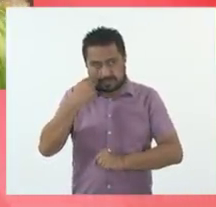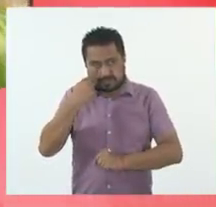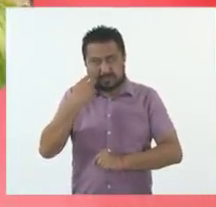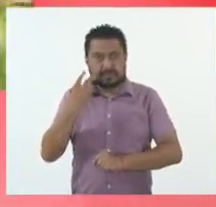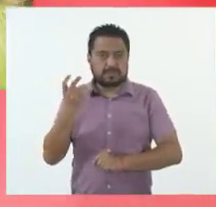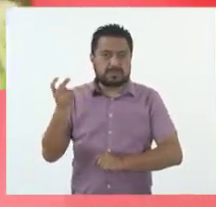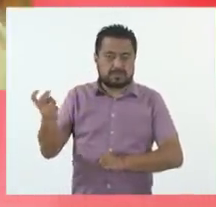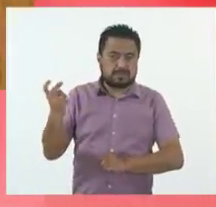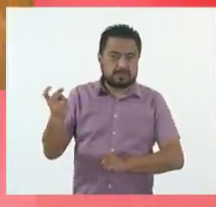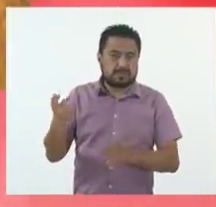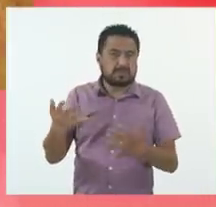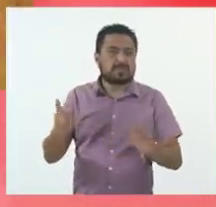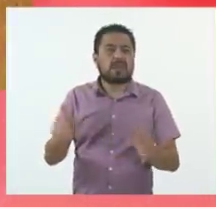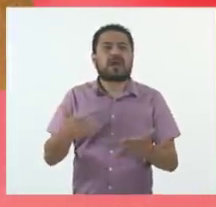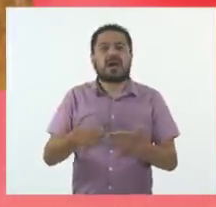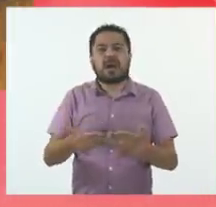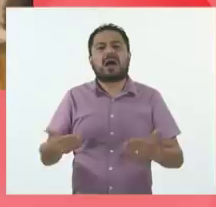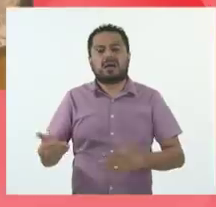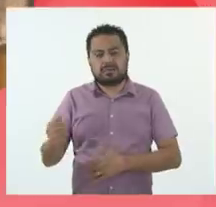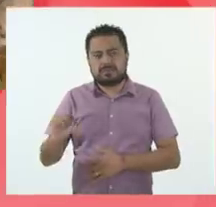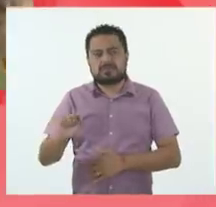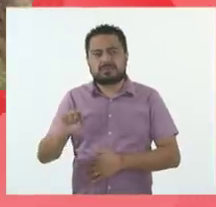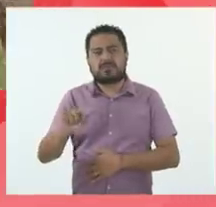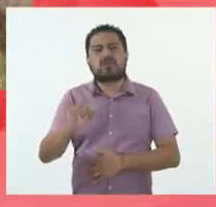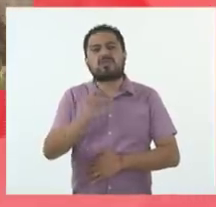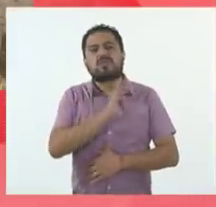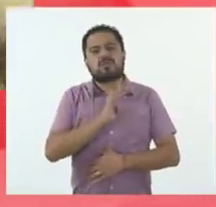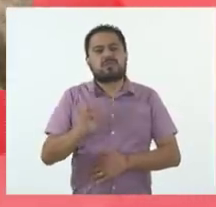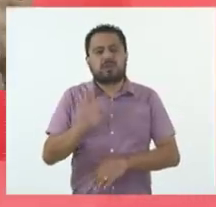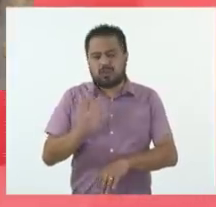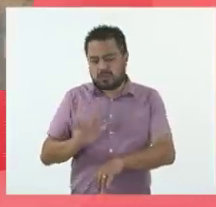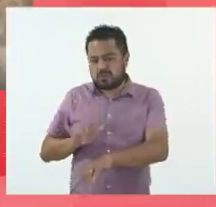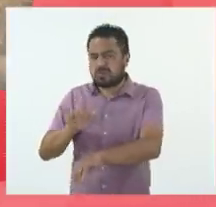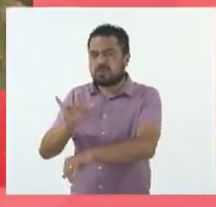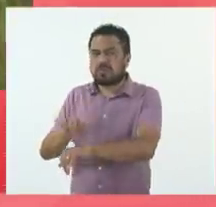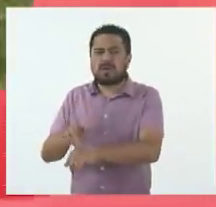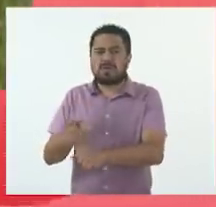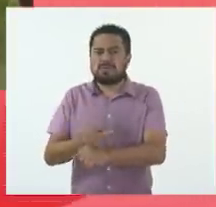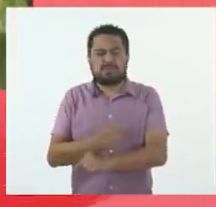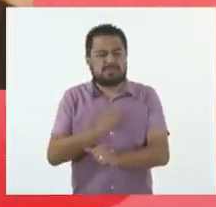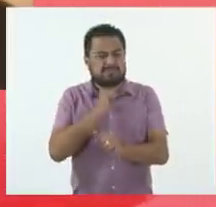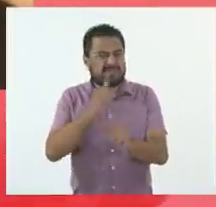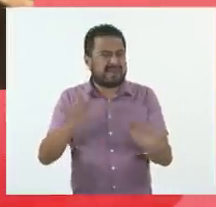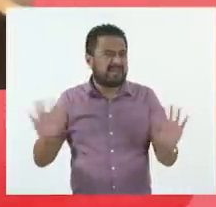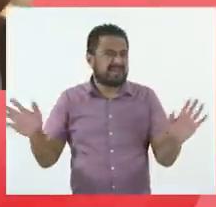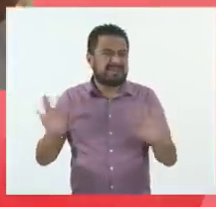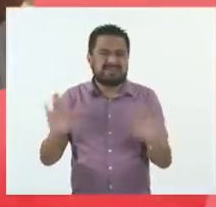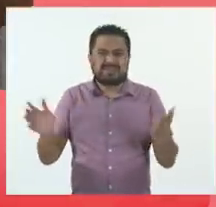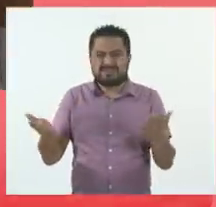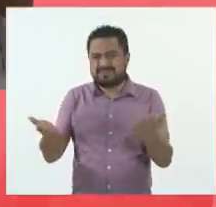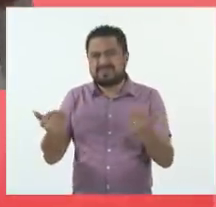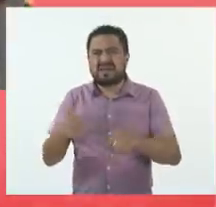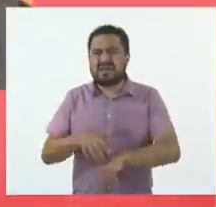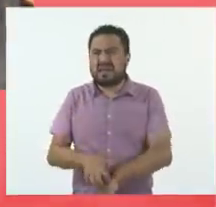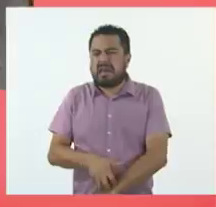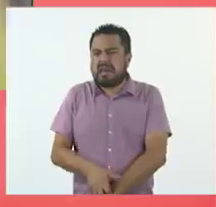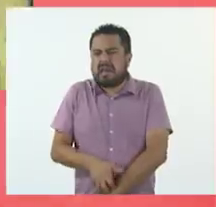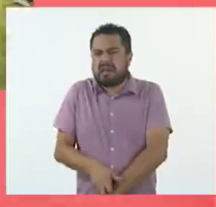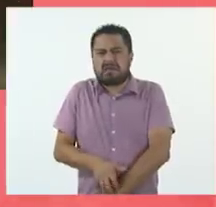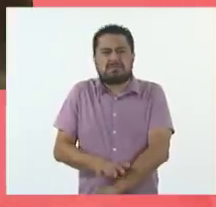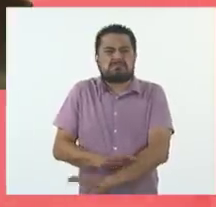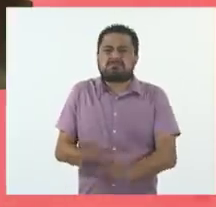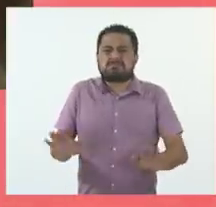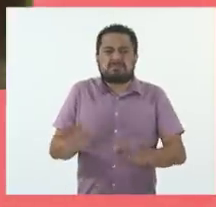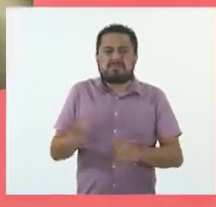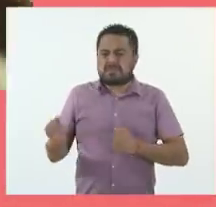Mire, ahora sí, le pueden tocar, no pasa nada, no da comezón, no